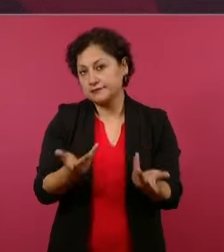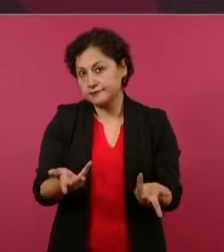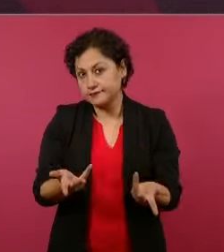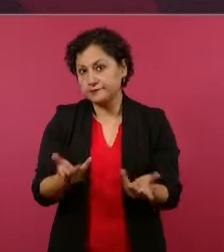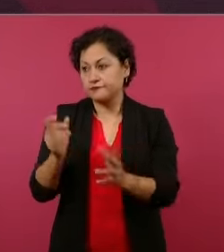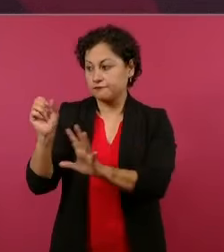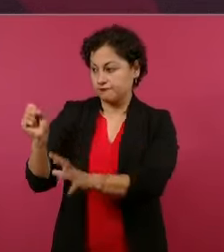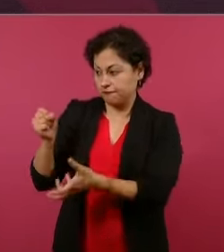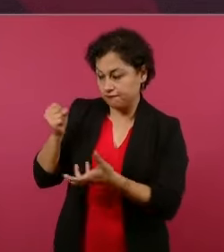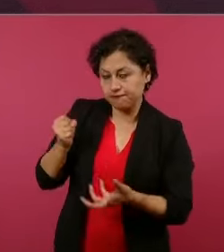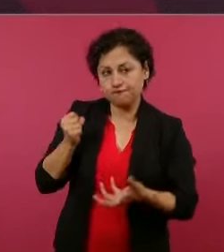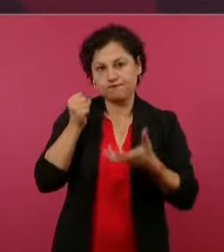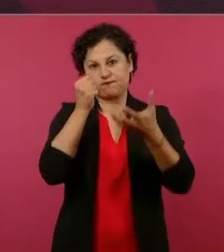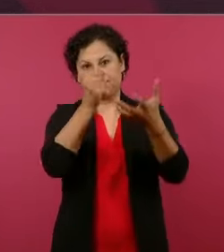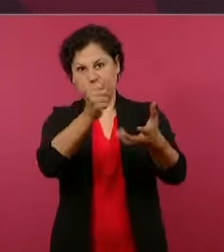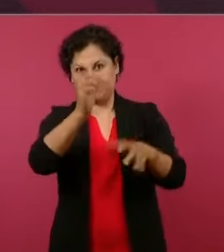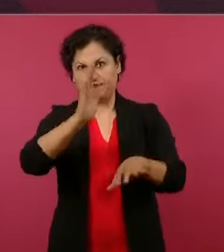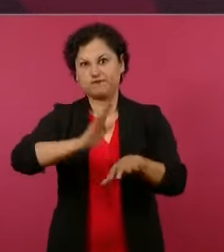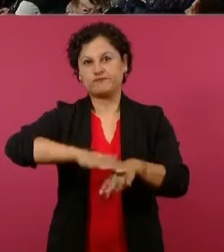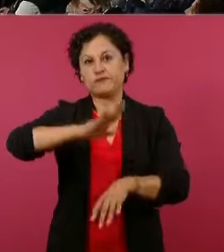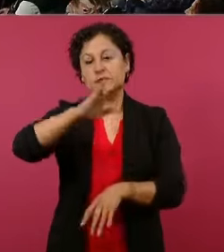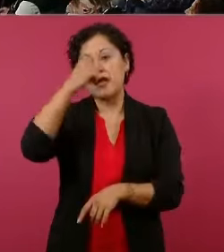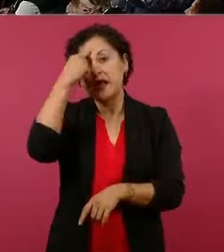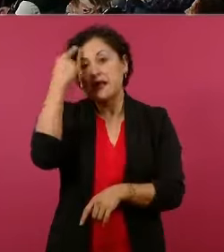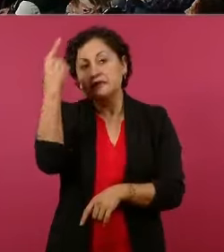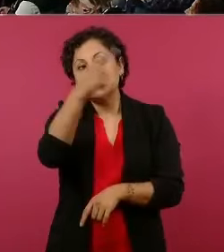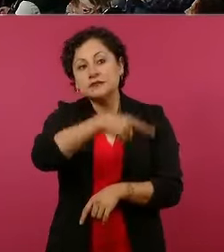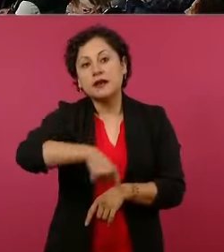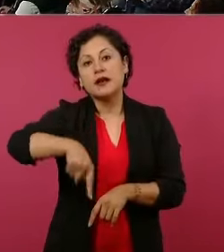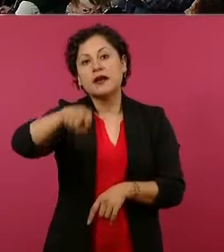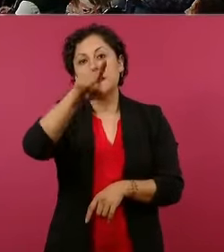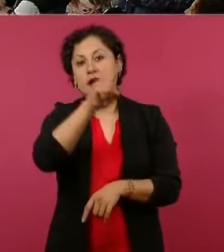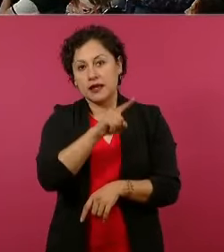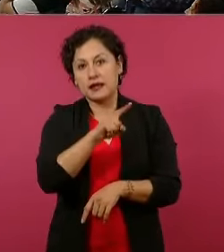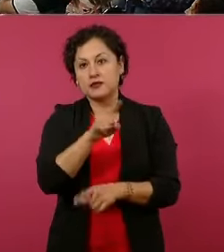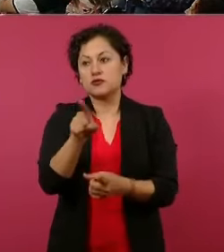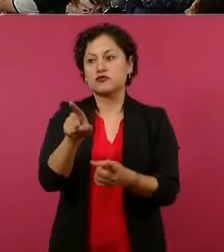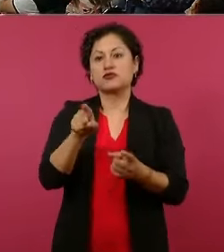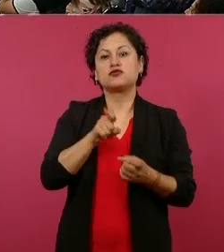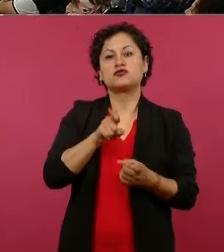el presupuesto y sea